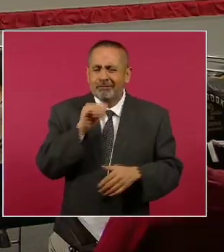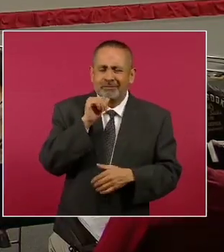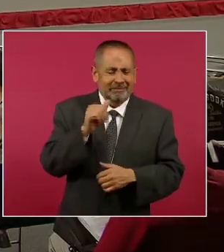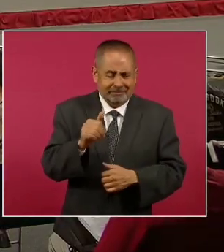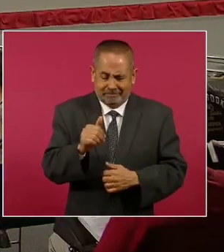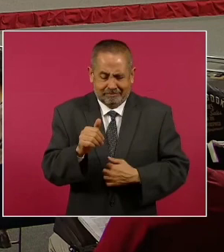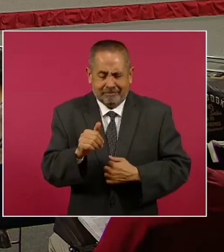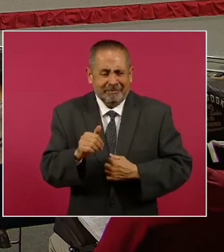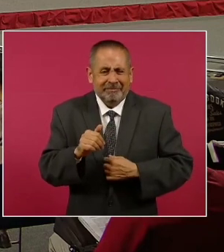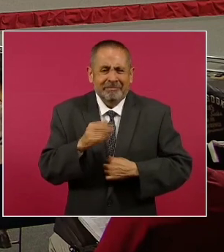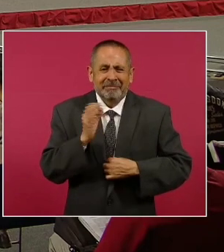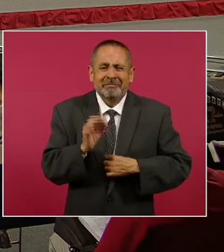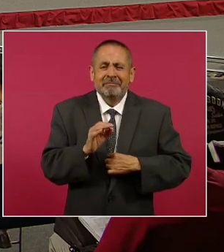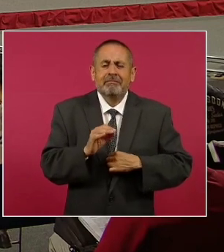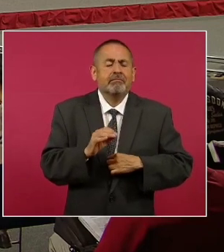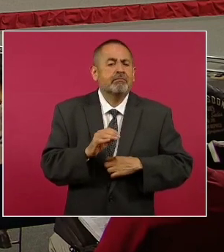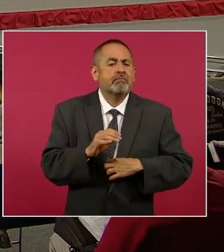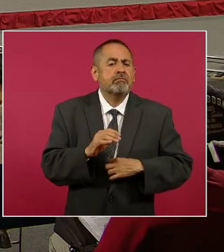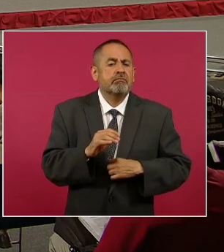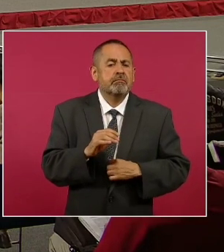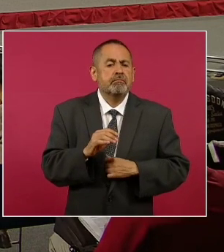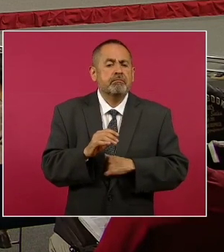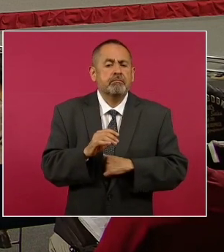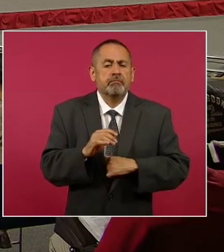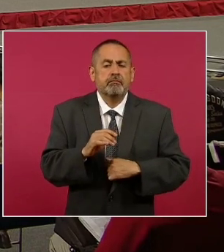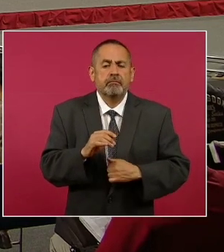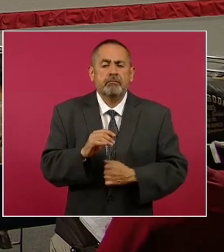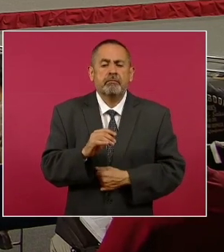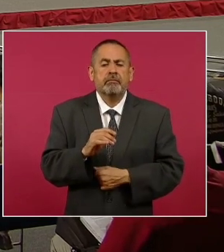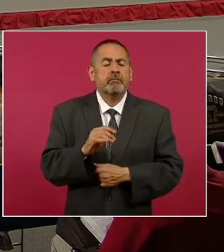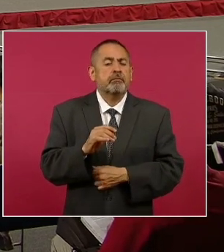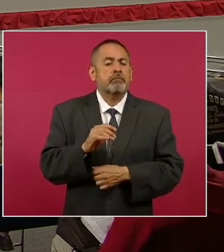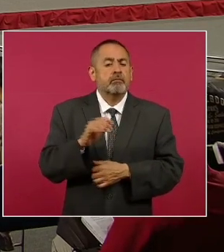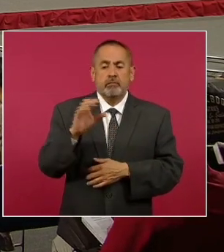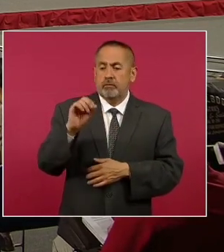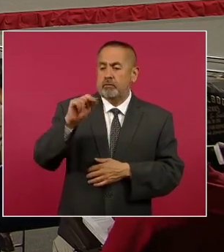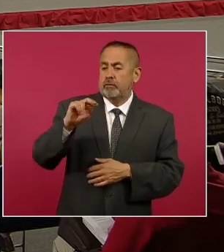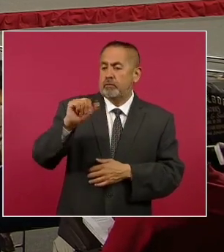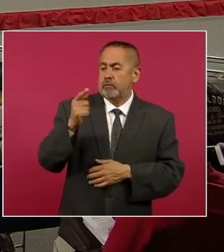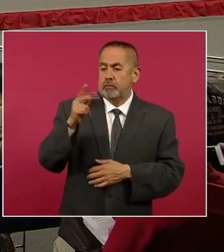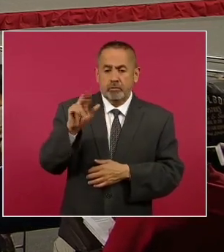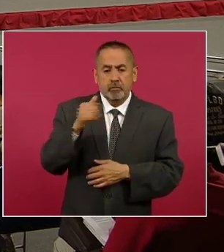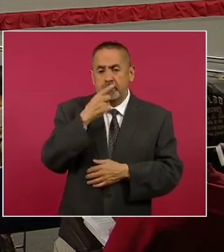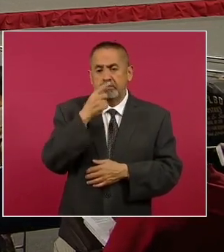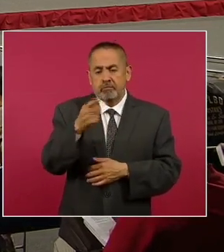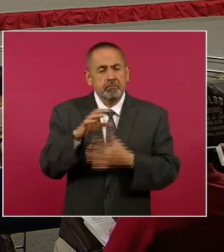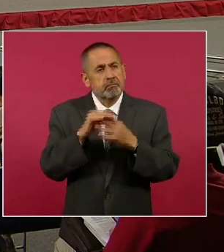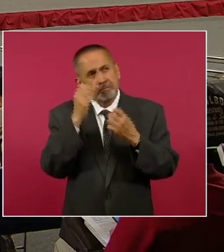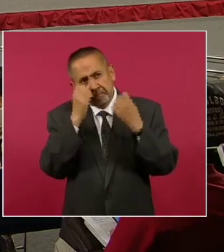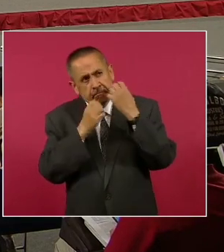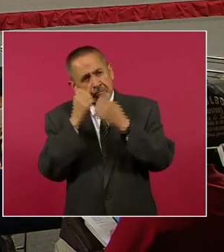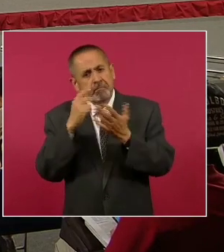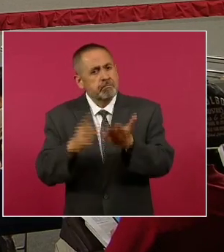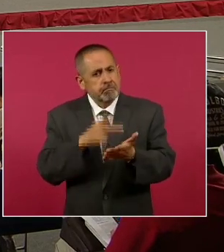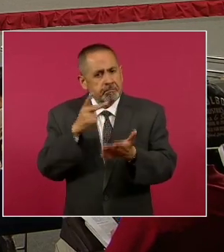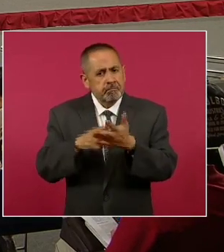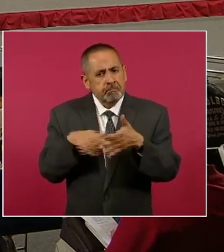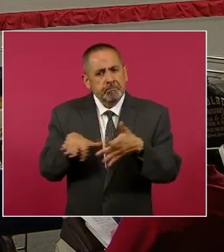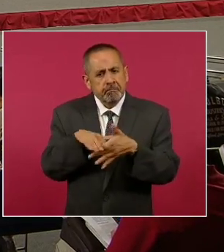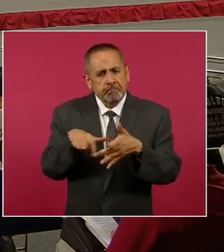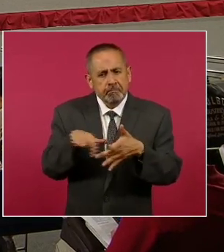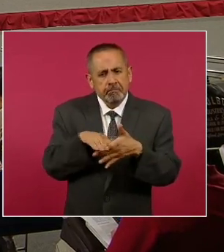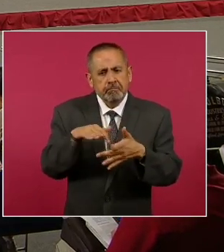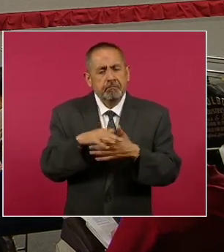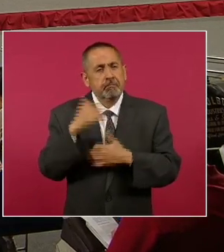estructurales. No presenta grietas estructurales. La Comisión Nacional del Agua ha estado revisando y revisa continuamente